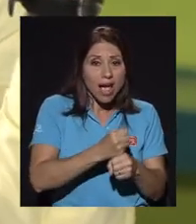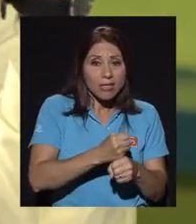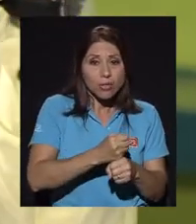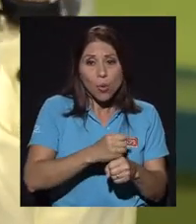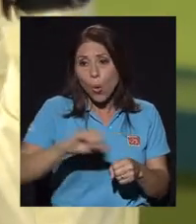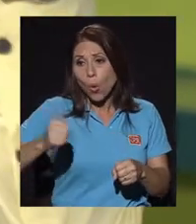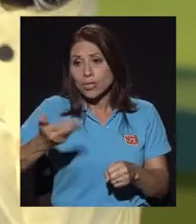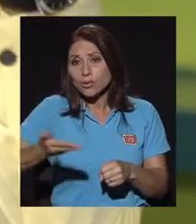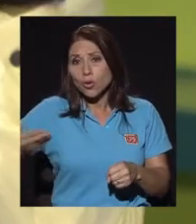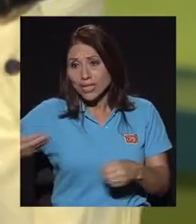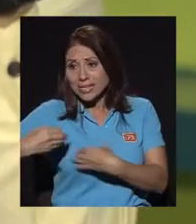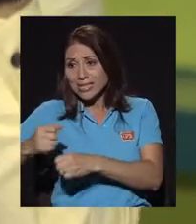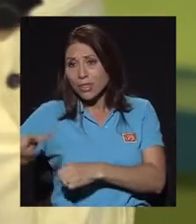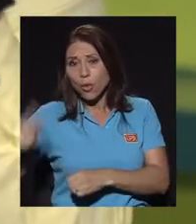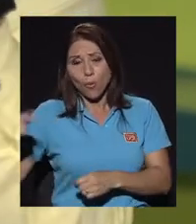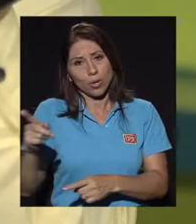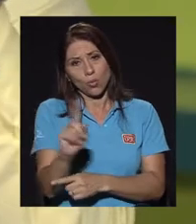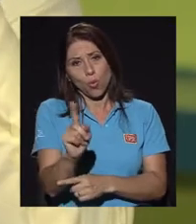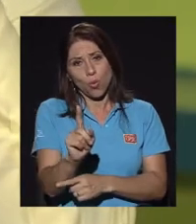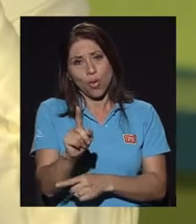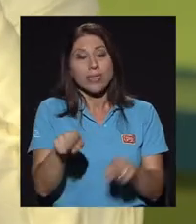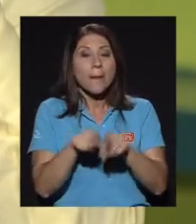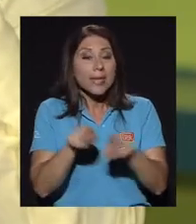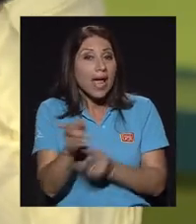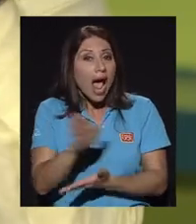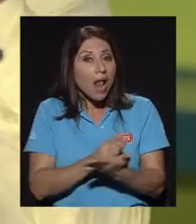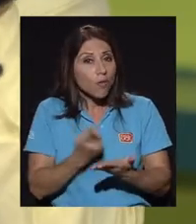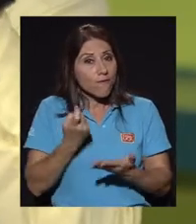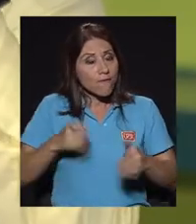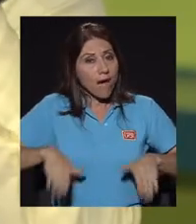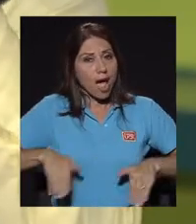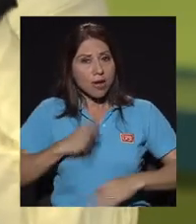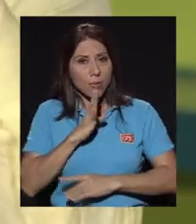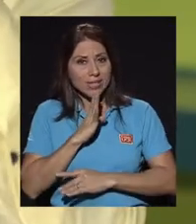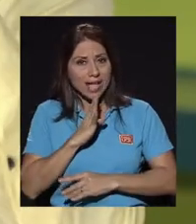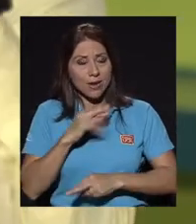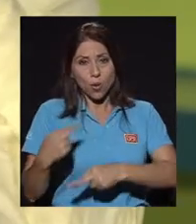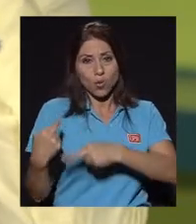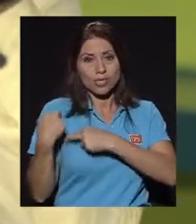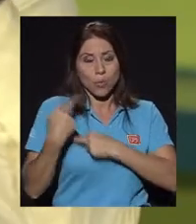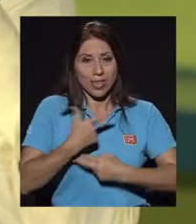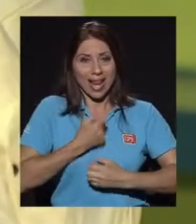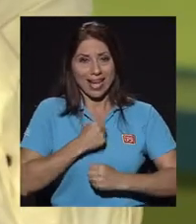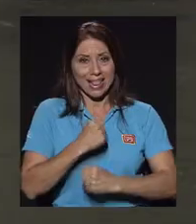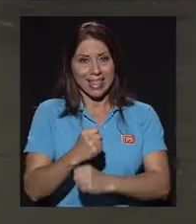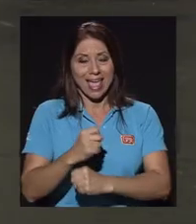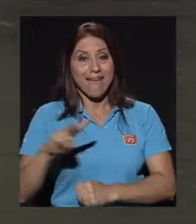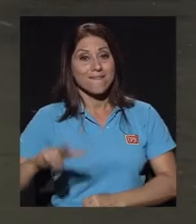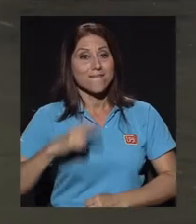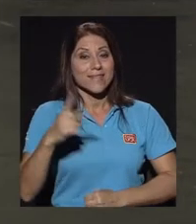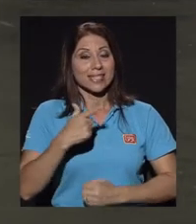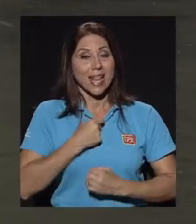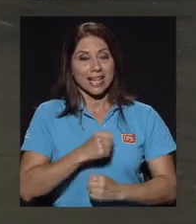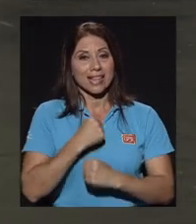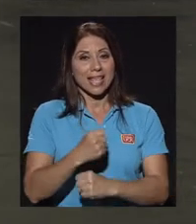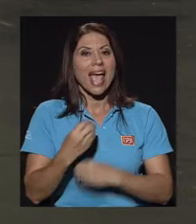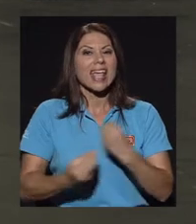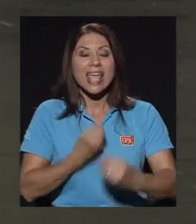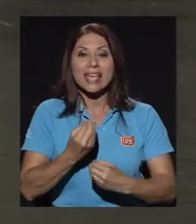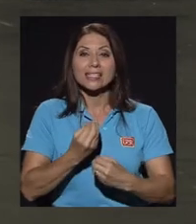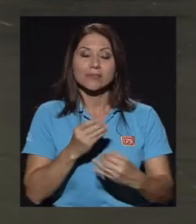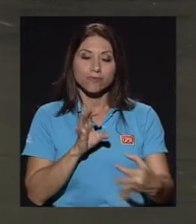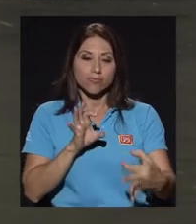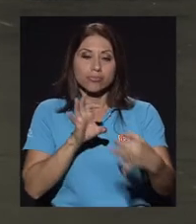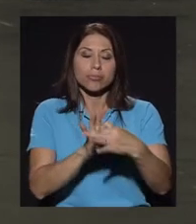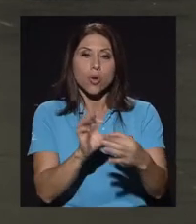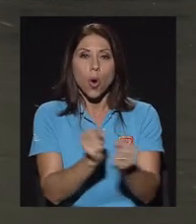ejecutan. Y hay una segunda parte de gestión que no hemos conversado y que le corresponde directamente a la alcaldía y la vicealcaldía, y es la gestión con las instituciones